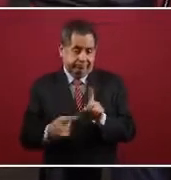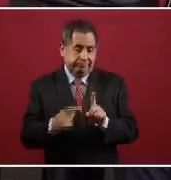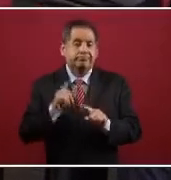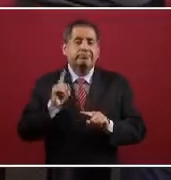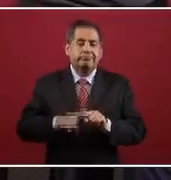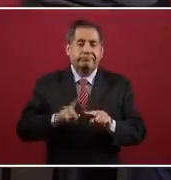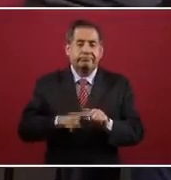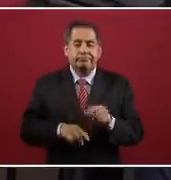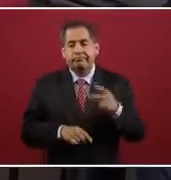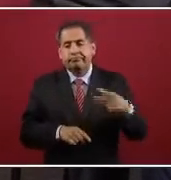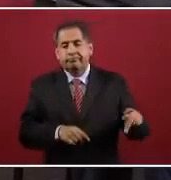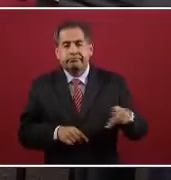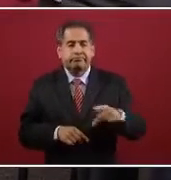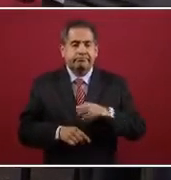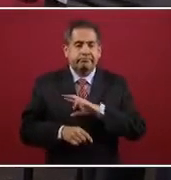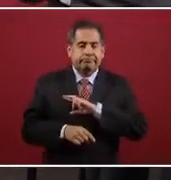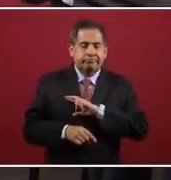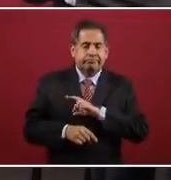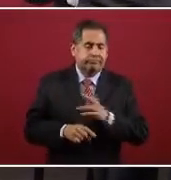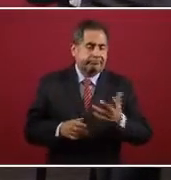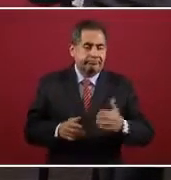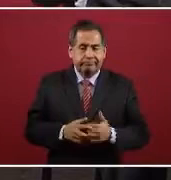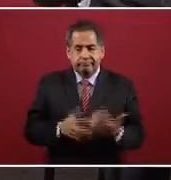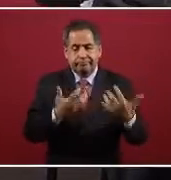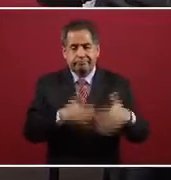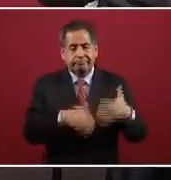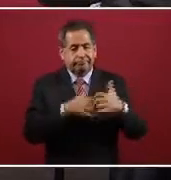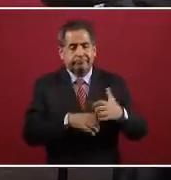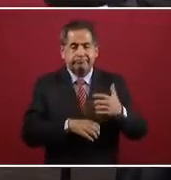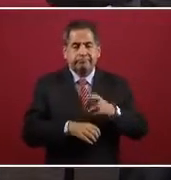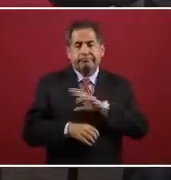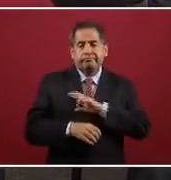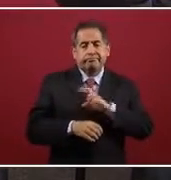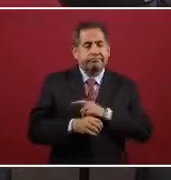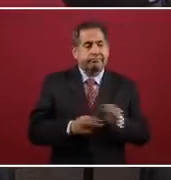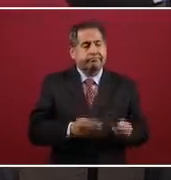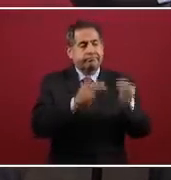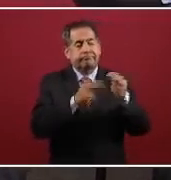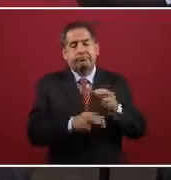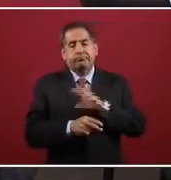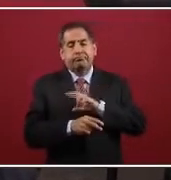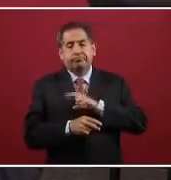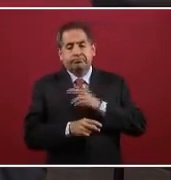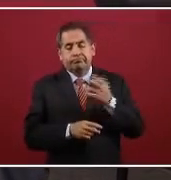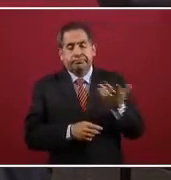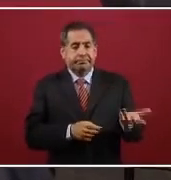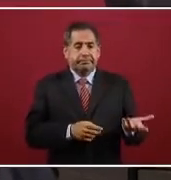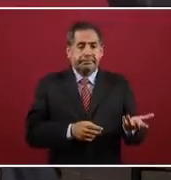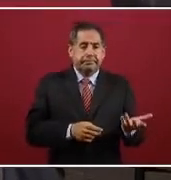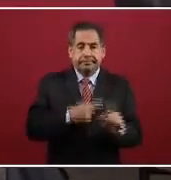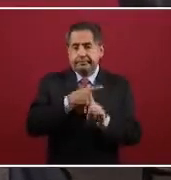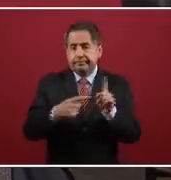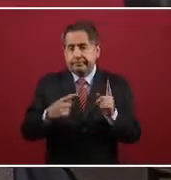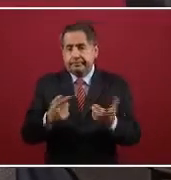consumimos se produce por empresas particulares.